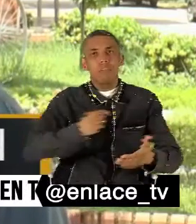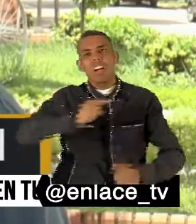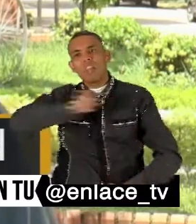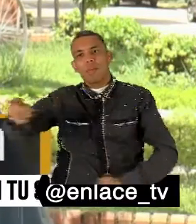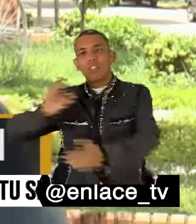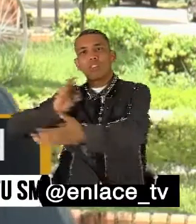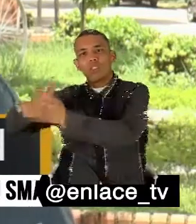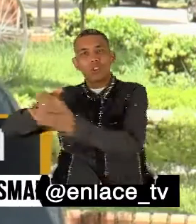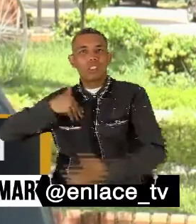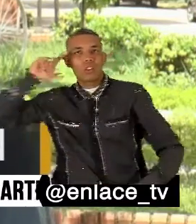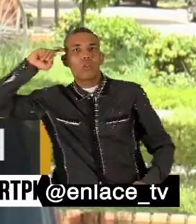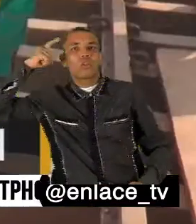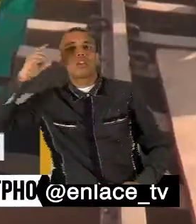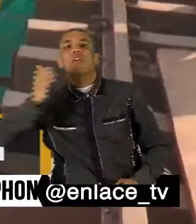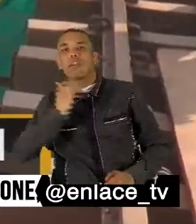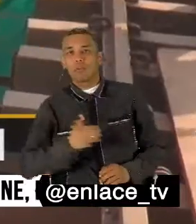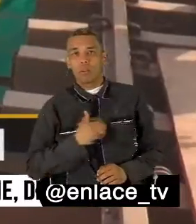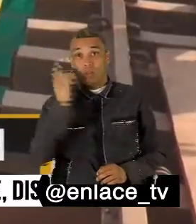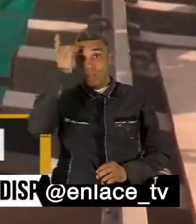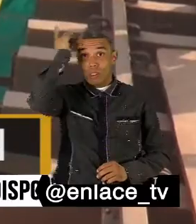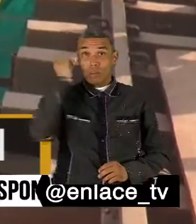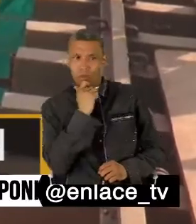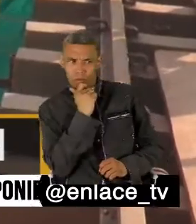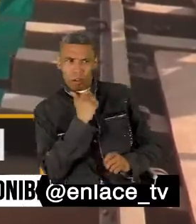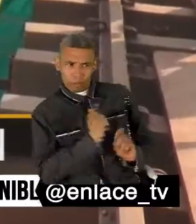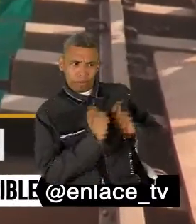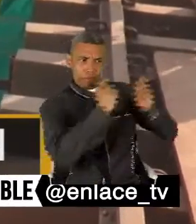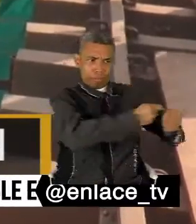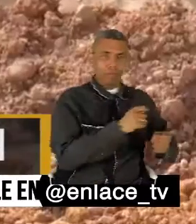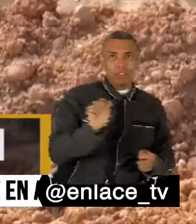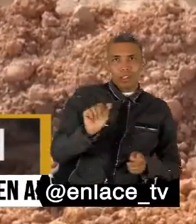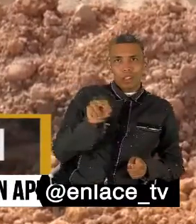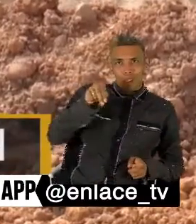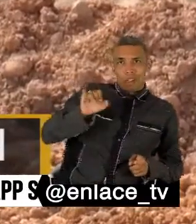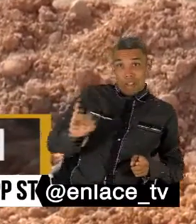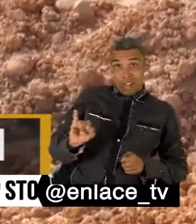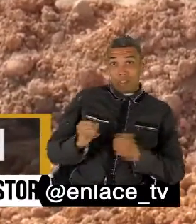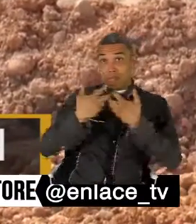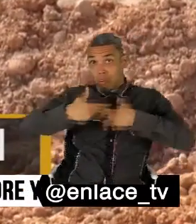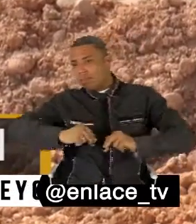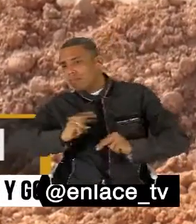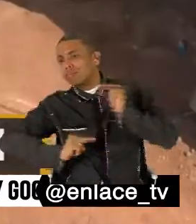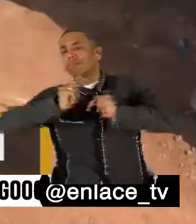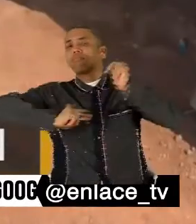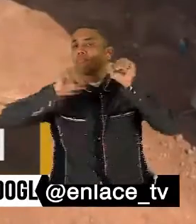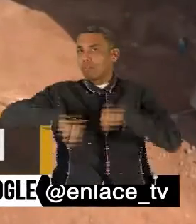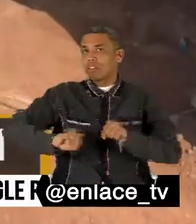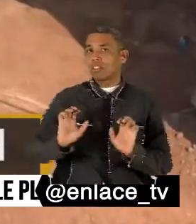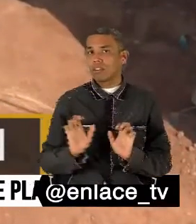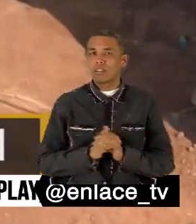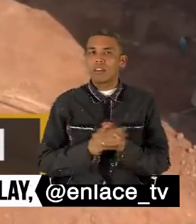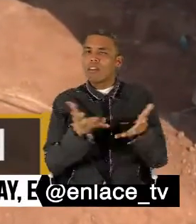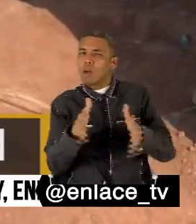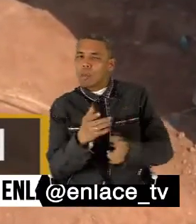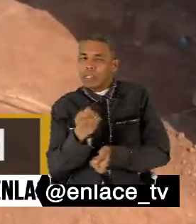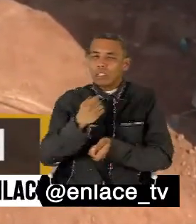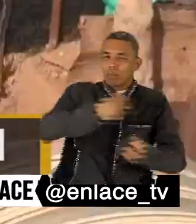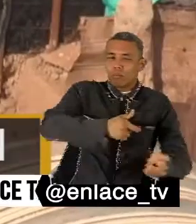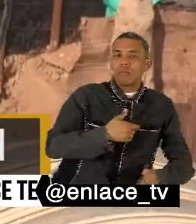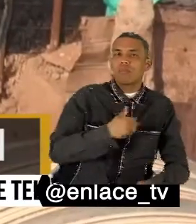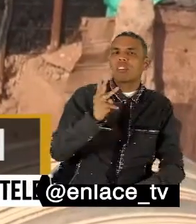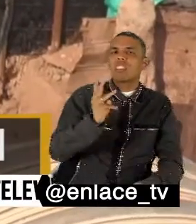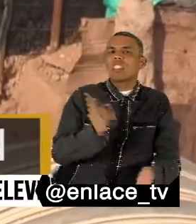municipal es a que le dé celeridad a la cosa. Estos trabajos a cargo de la firma Unión Temporal Obras Ingeniería OBI tienen un costo superior a los 3 mil millones de